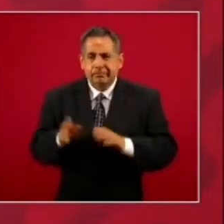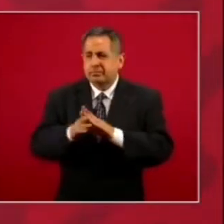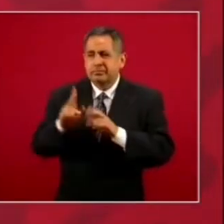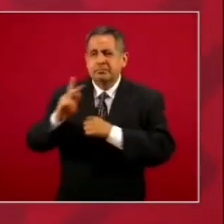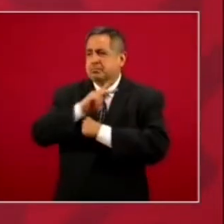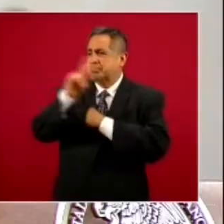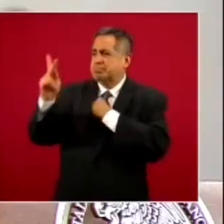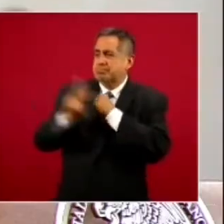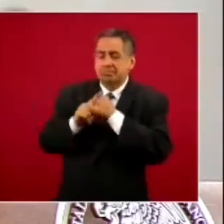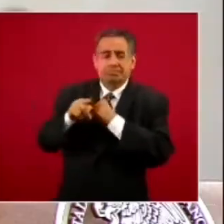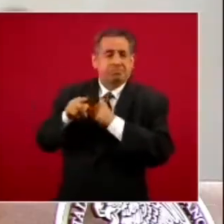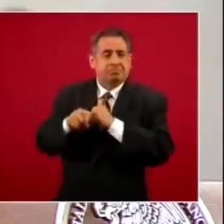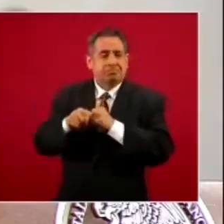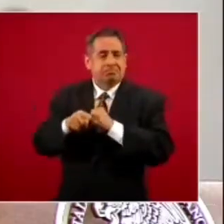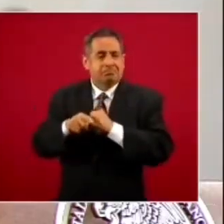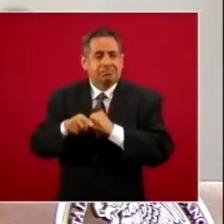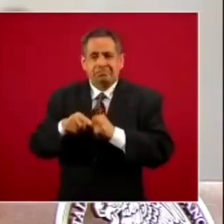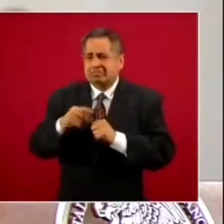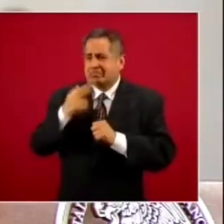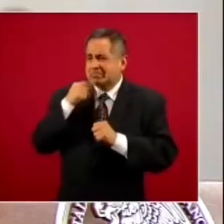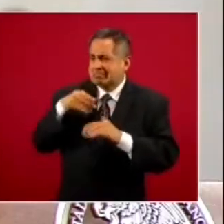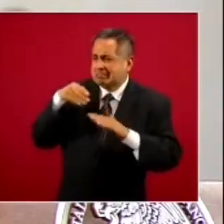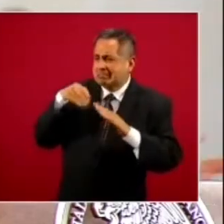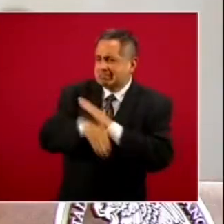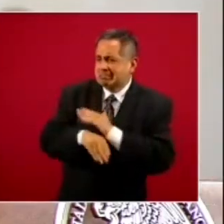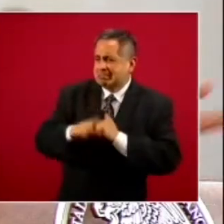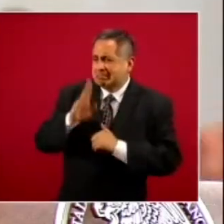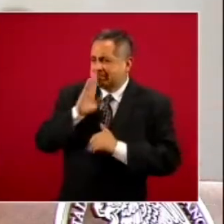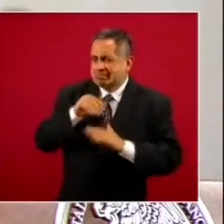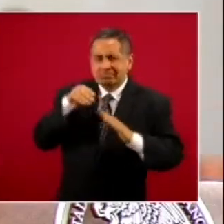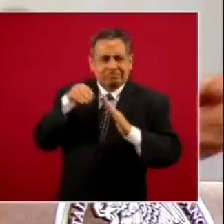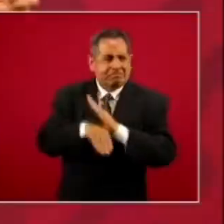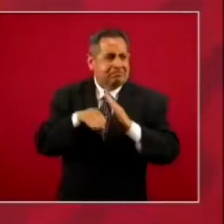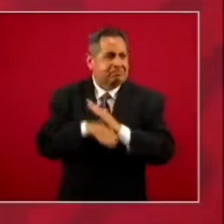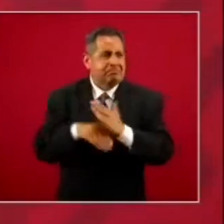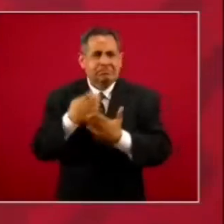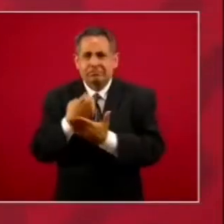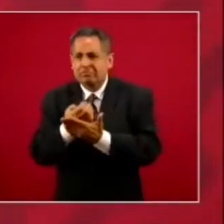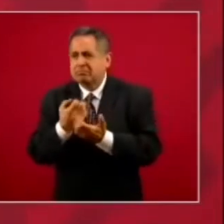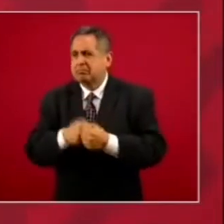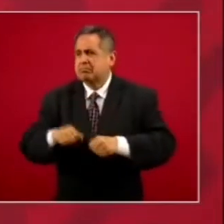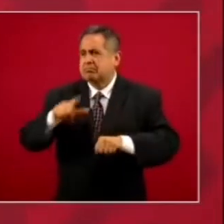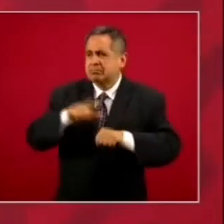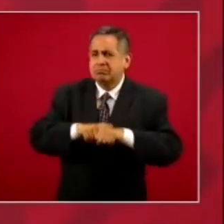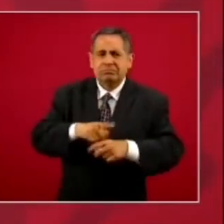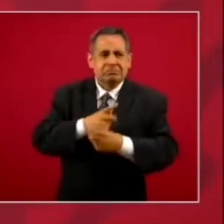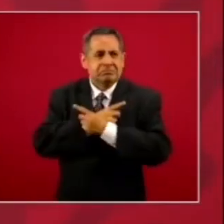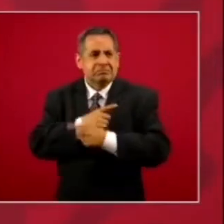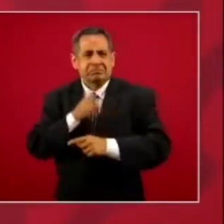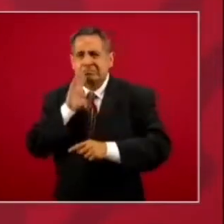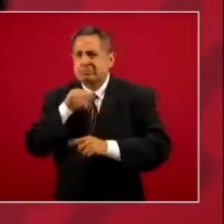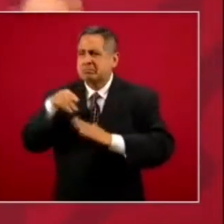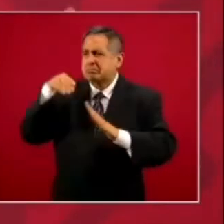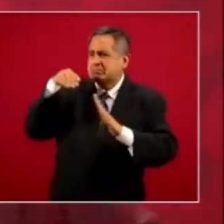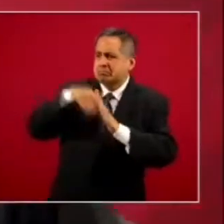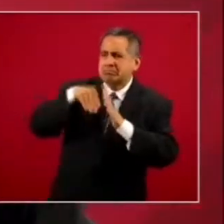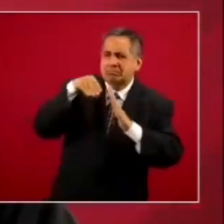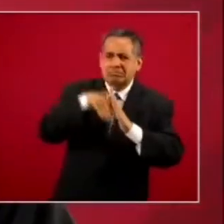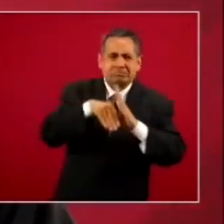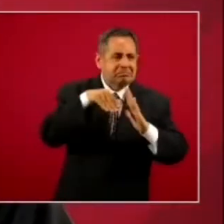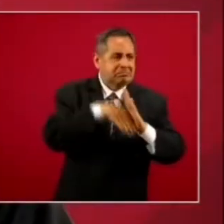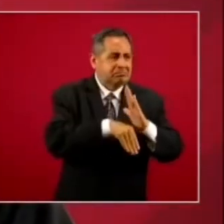decadente en todos los órdenes de la vida pública, en lo económico, en lo social, en lo moral, va a salir